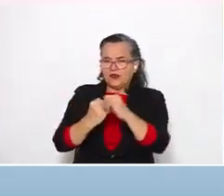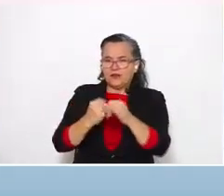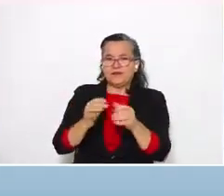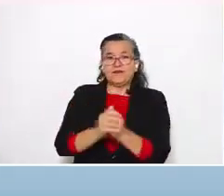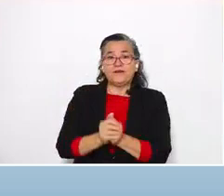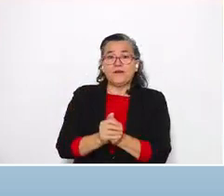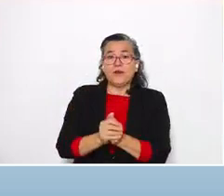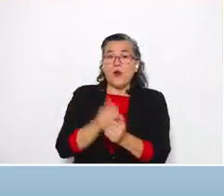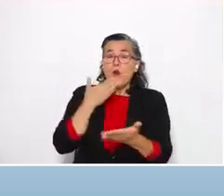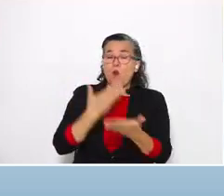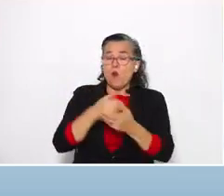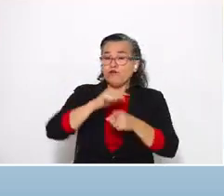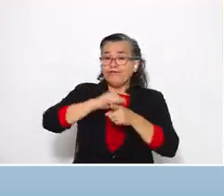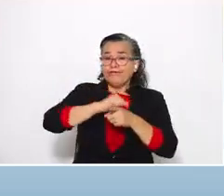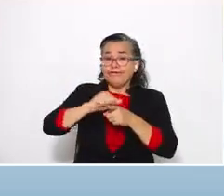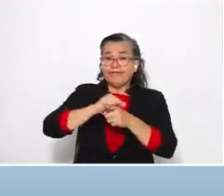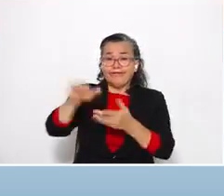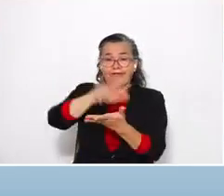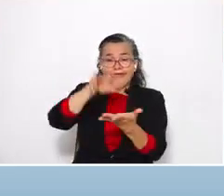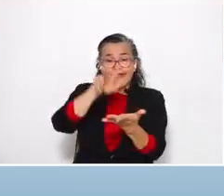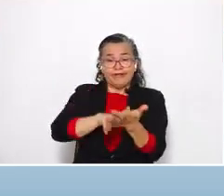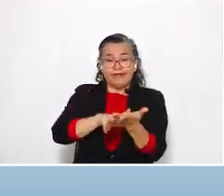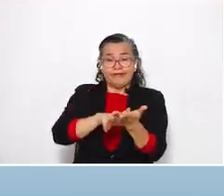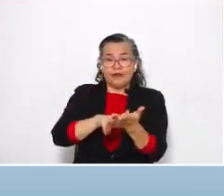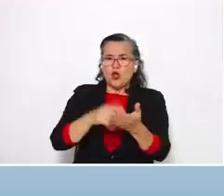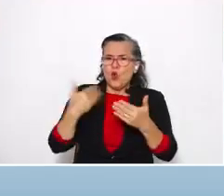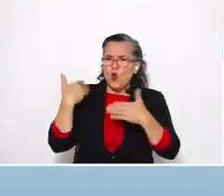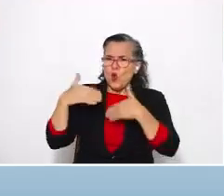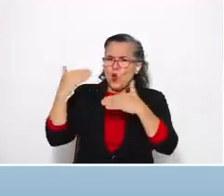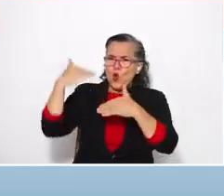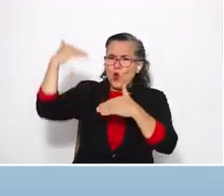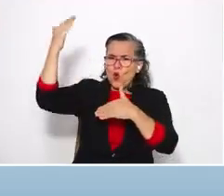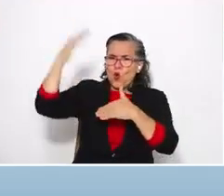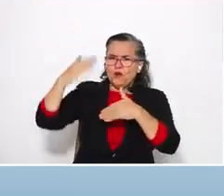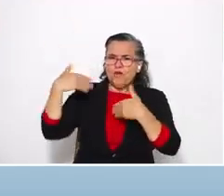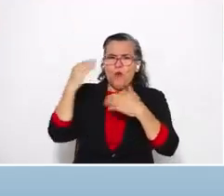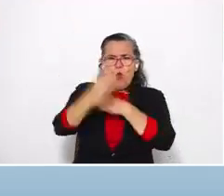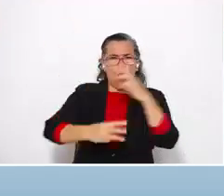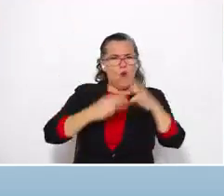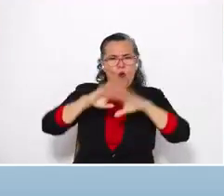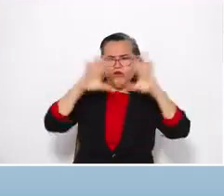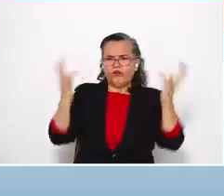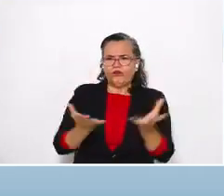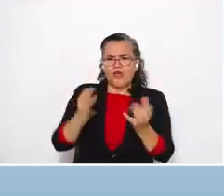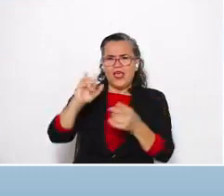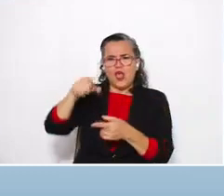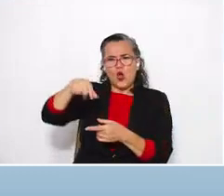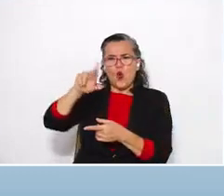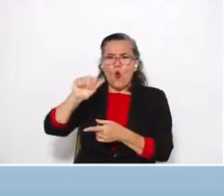Las buenas prácticas del SINAES ya trascendieron a escala mundial con la certificación de INCUAGE.